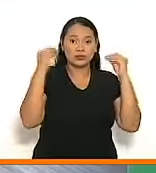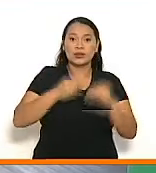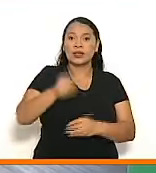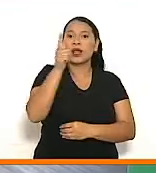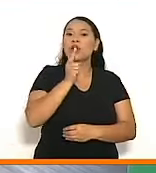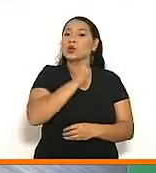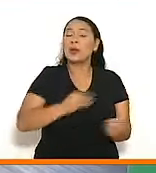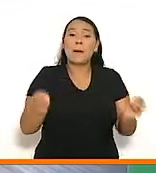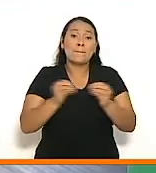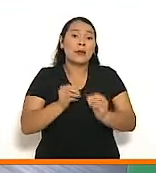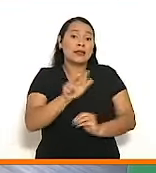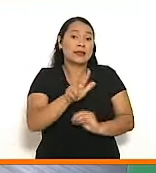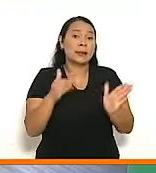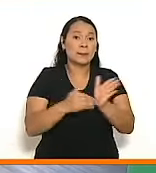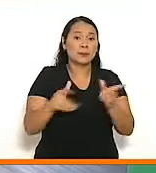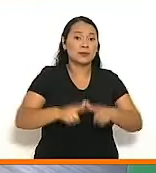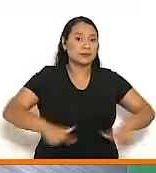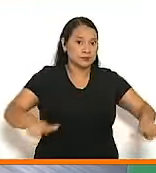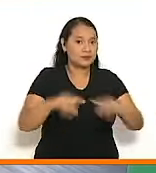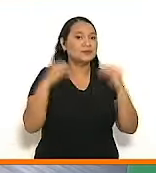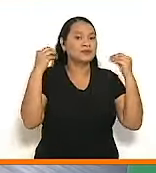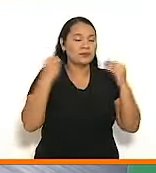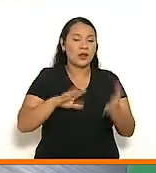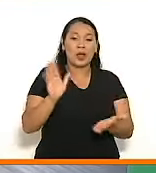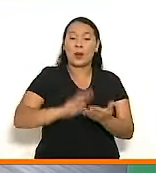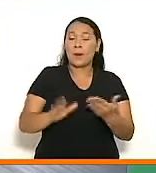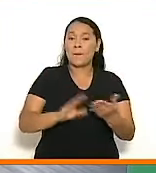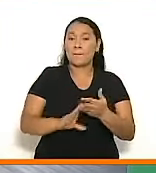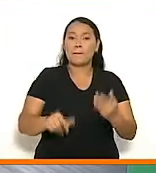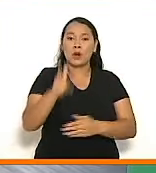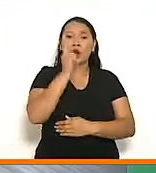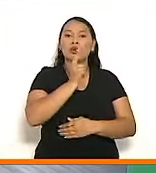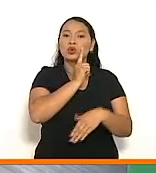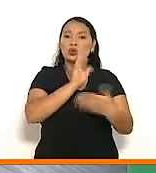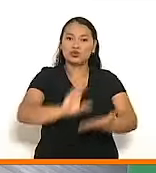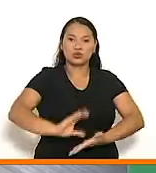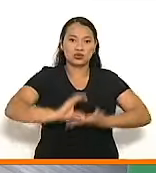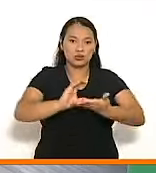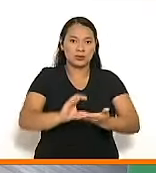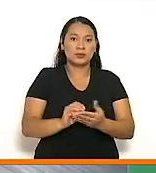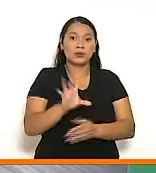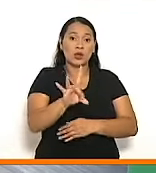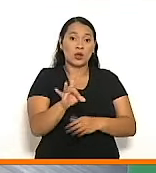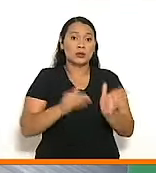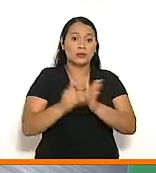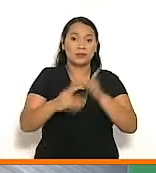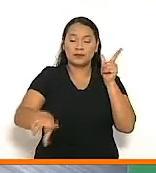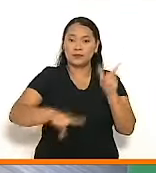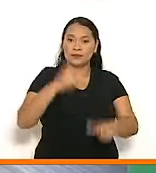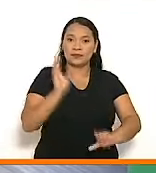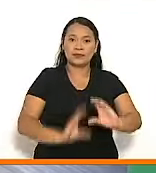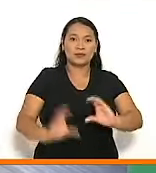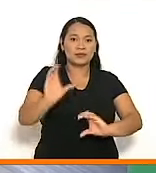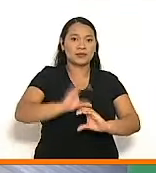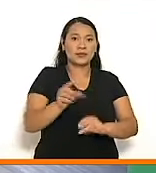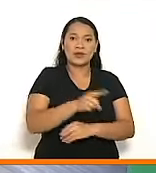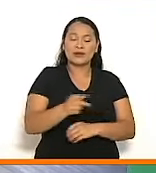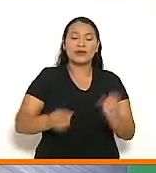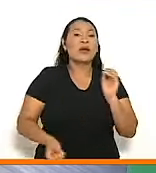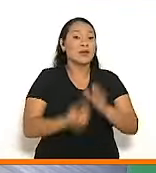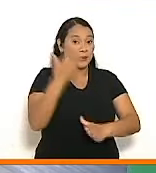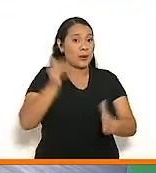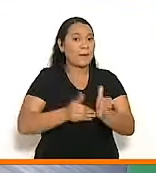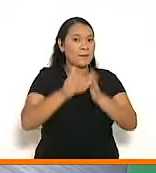nacional y comprar tu super premio que está en 8 millones de lempiras con tu jugada doble. No perdas el tiempo porque podés ser vos